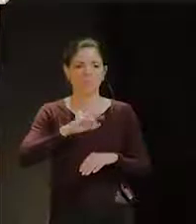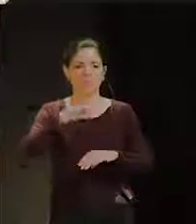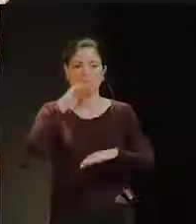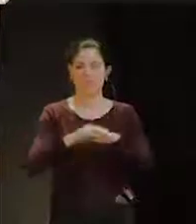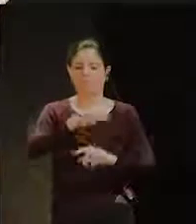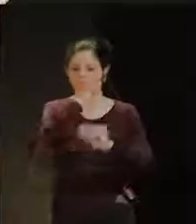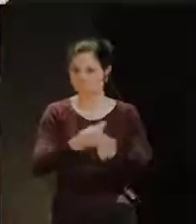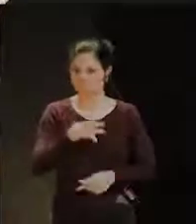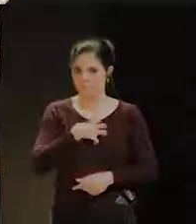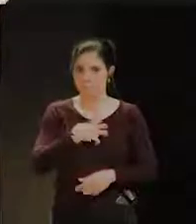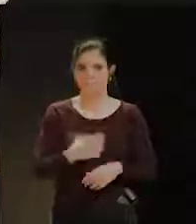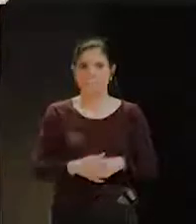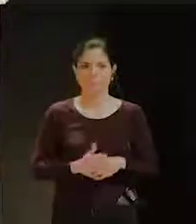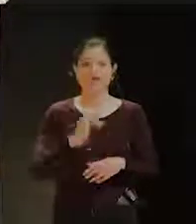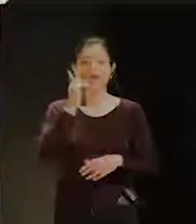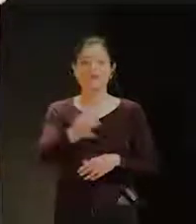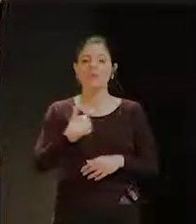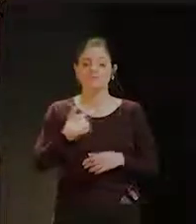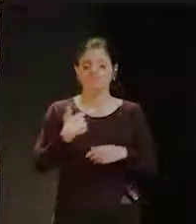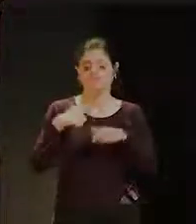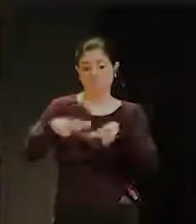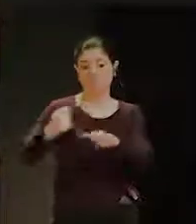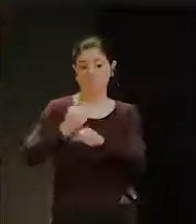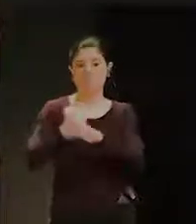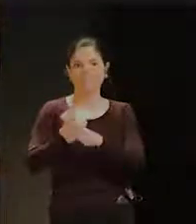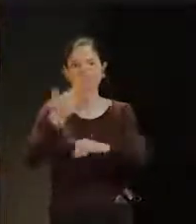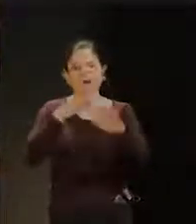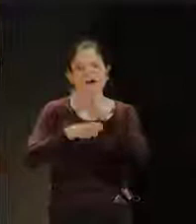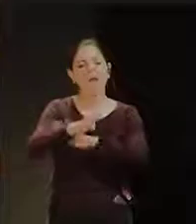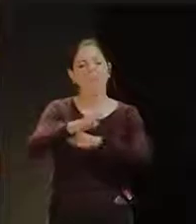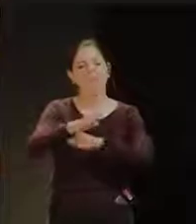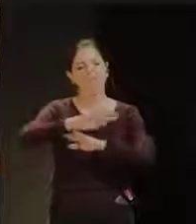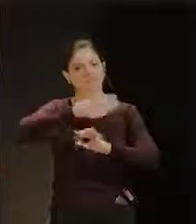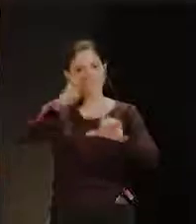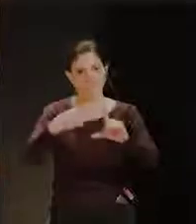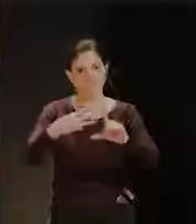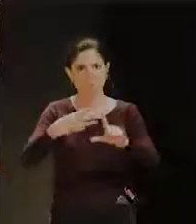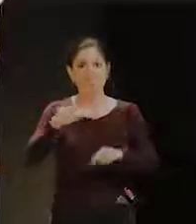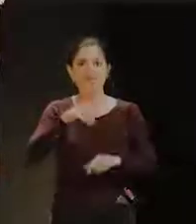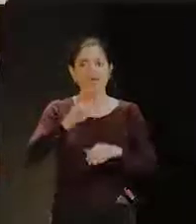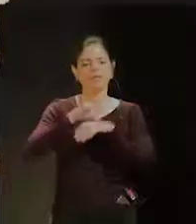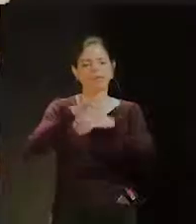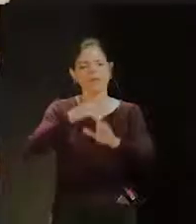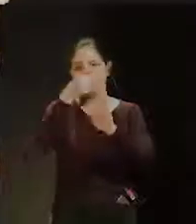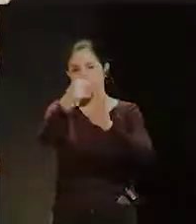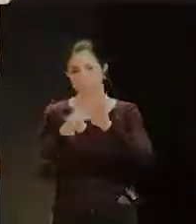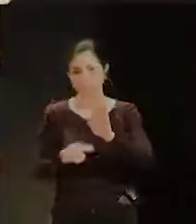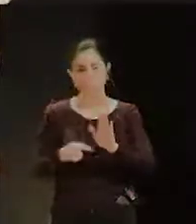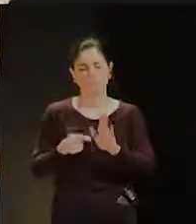presupuesto. Además de nuestra plantilla Access Online, que ofrece instrucciones